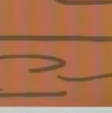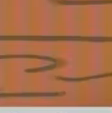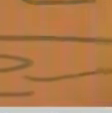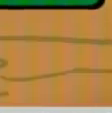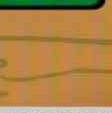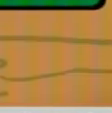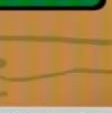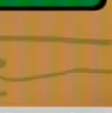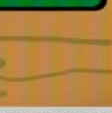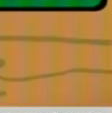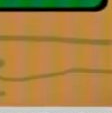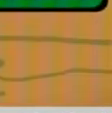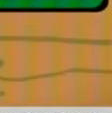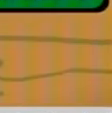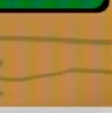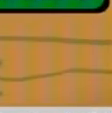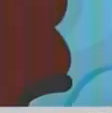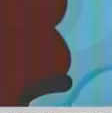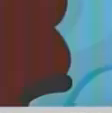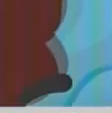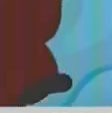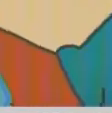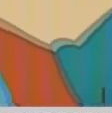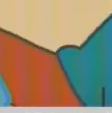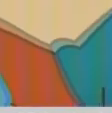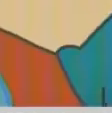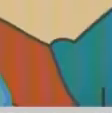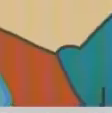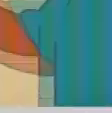con las responsabilidades compartidas